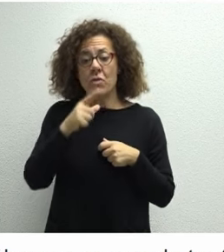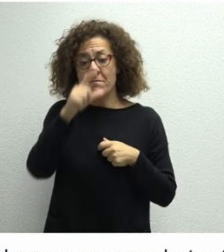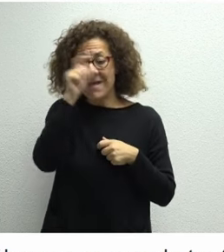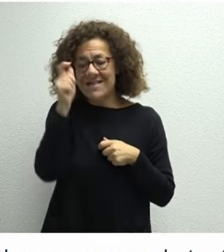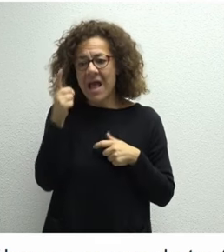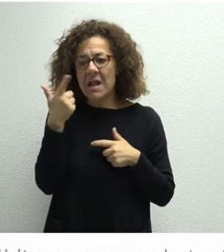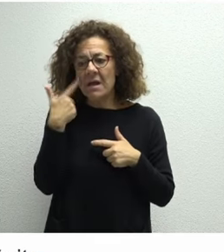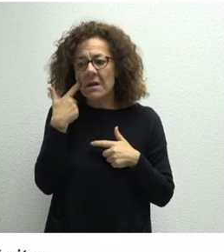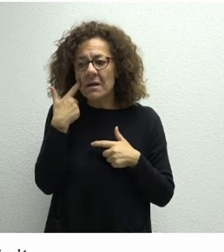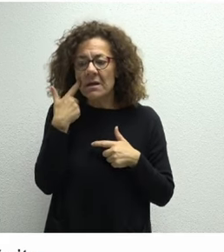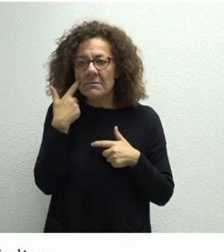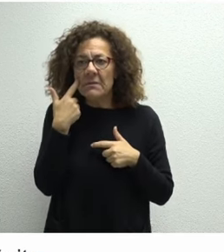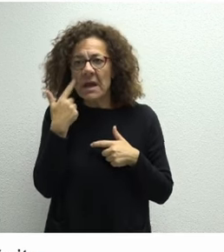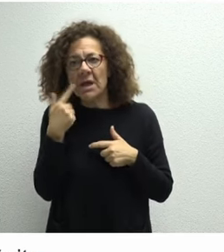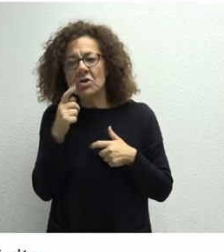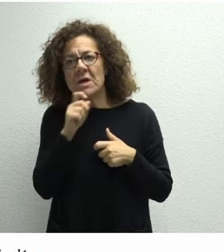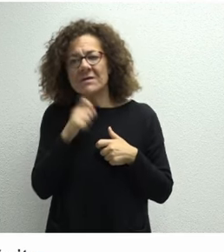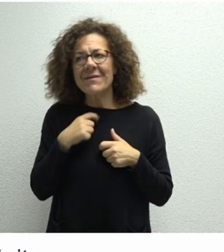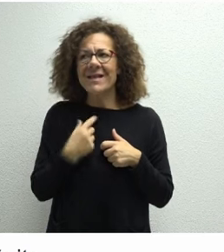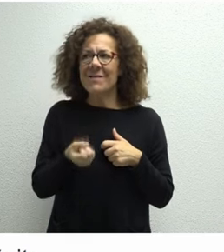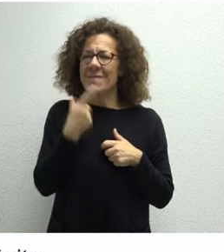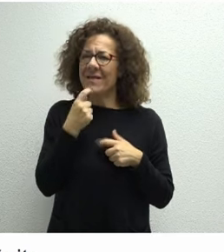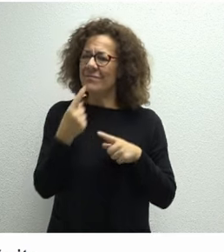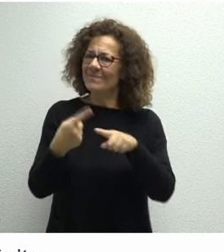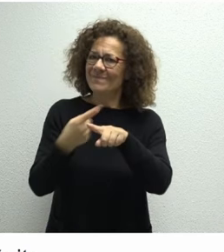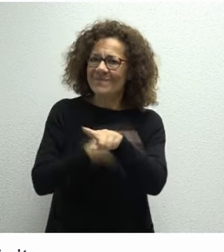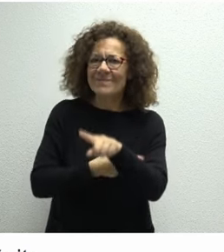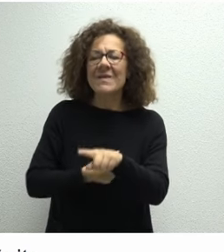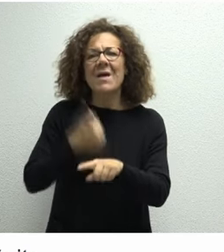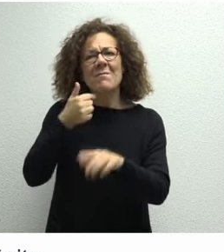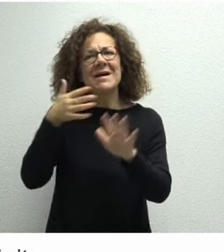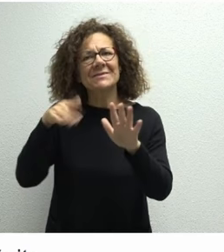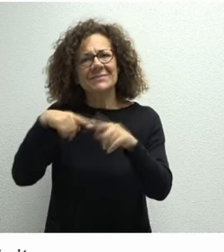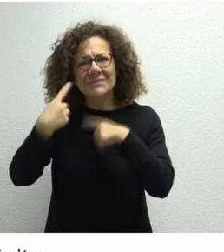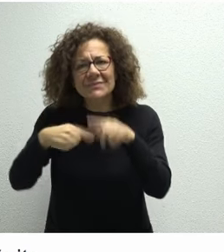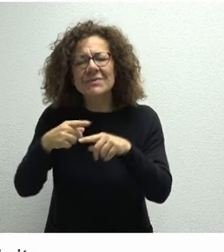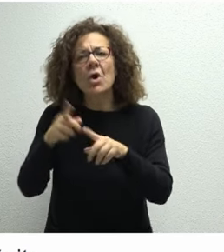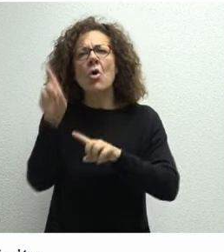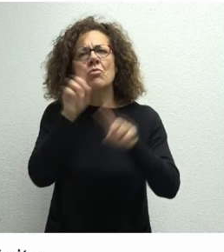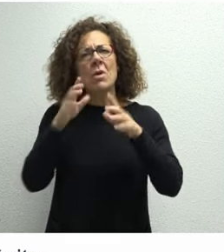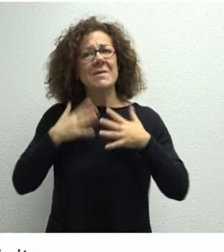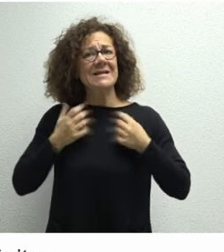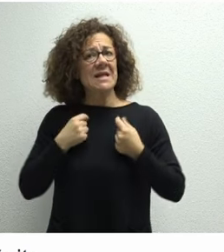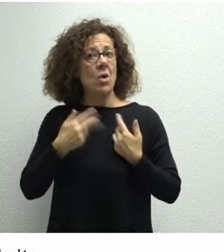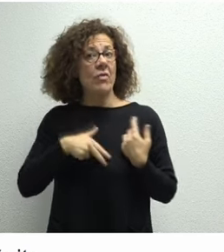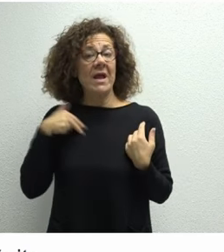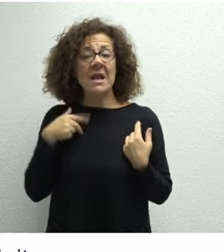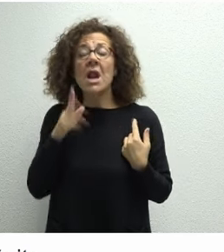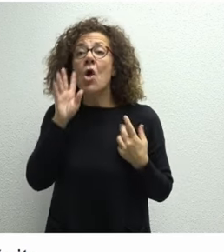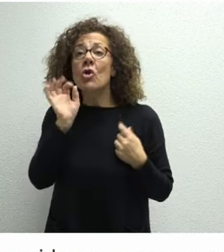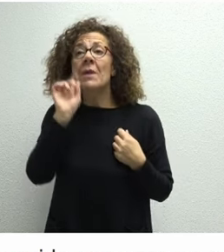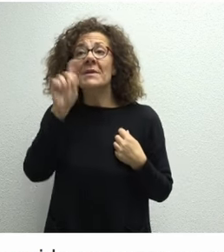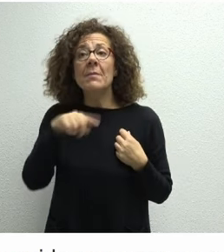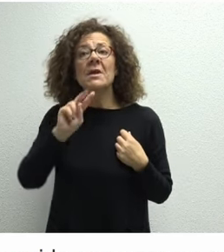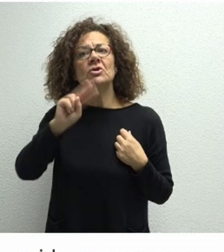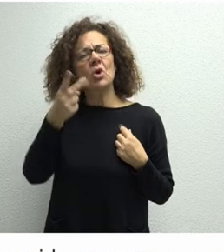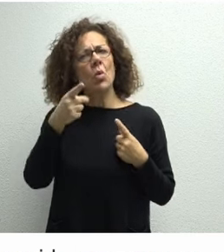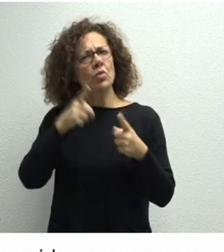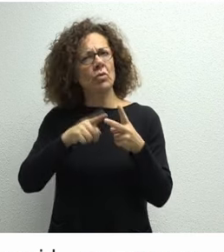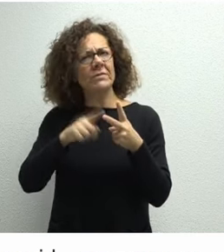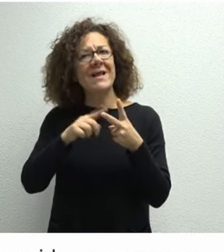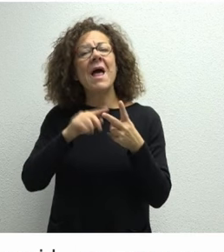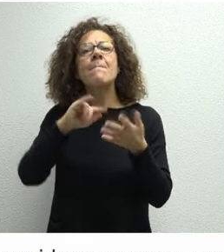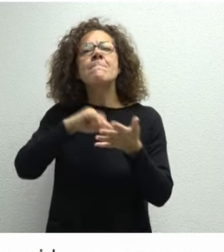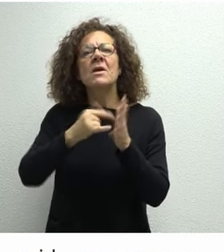nos alertaban pues de esa sobrem medicación de la mayor prevalencia en problemas de salud en general por supuesto también luego un segundo factor sobre la